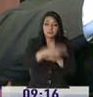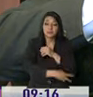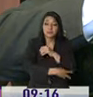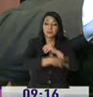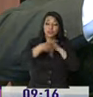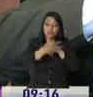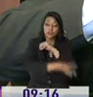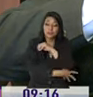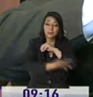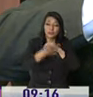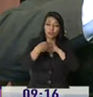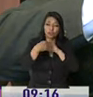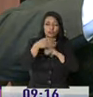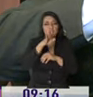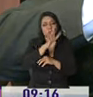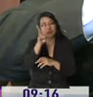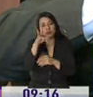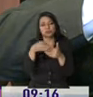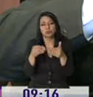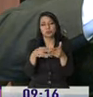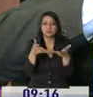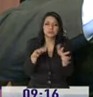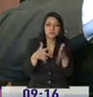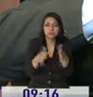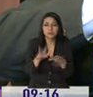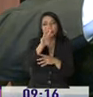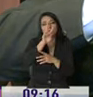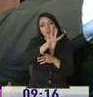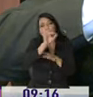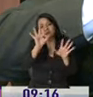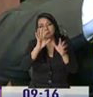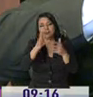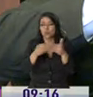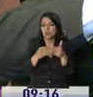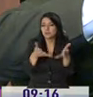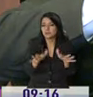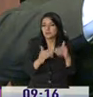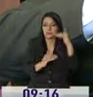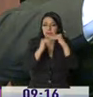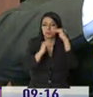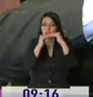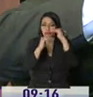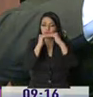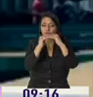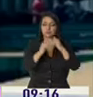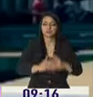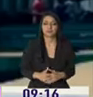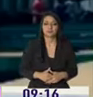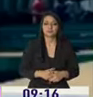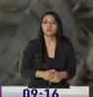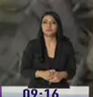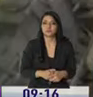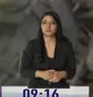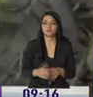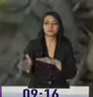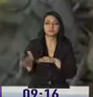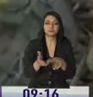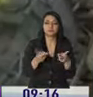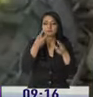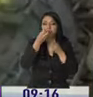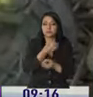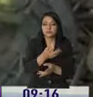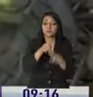pasadas llegó hasta 42 dólares y hoy en día está cerca de los 47 dólares. Por otro lado, se informó que existen